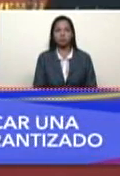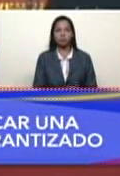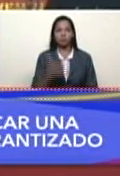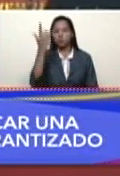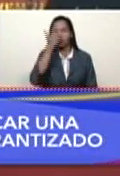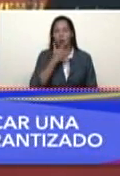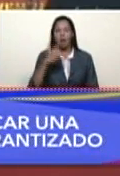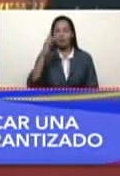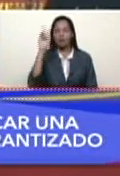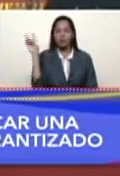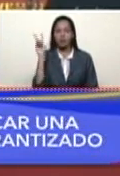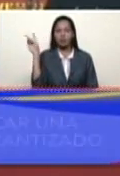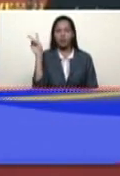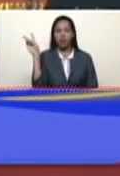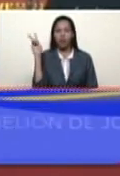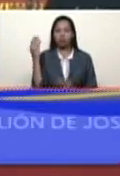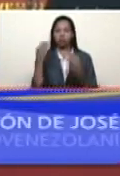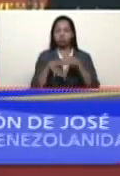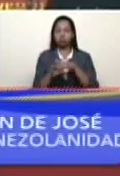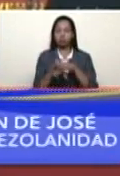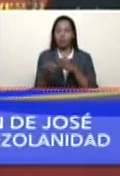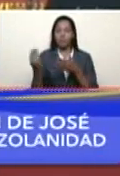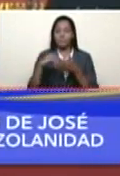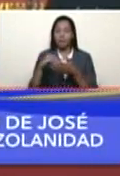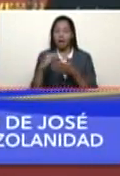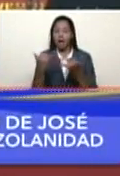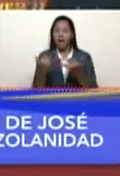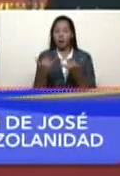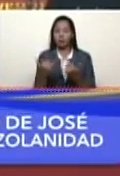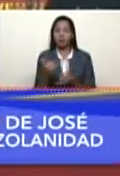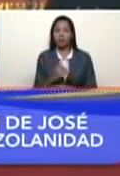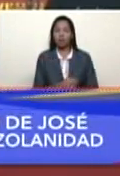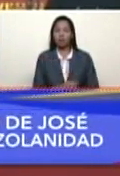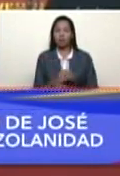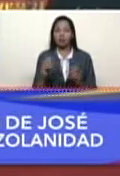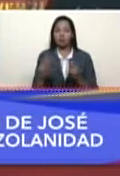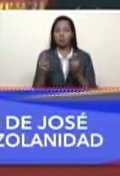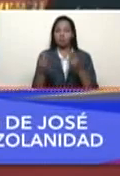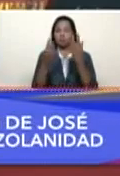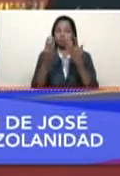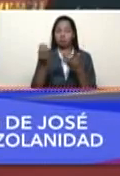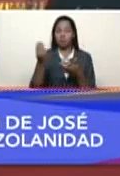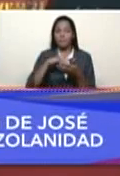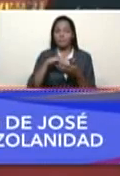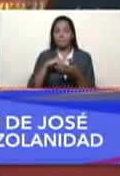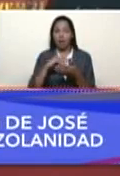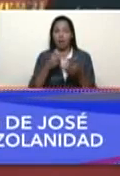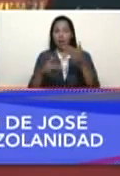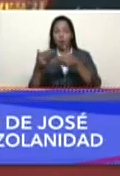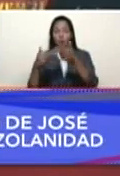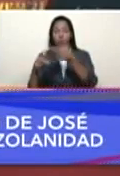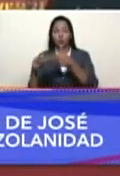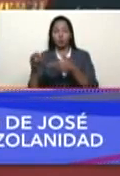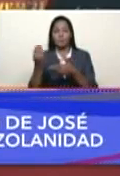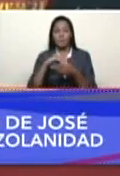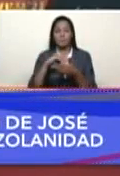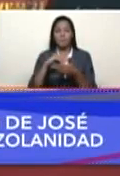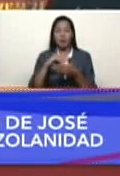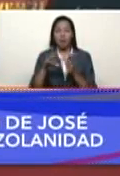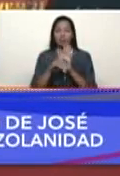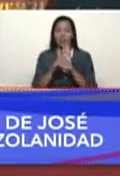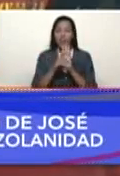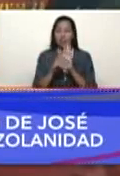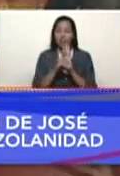afrovenezolano la asumamos desde ya para darle un impulso nuevo a la construcción de los